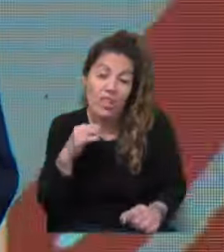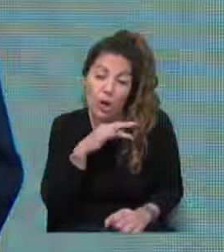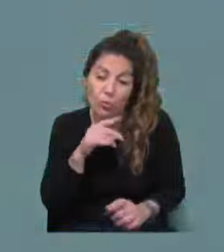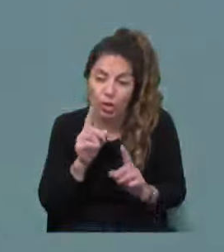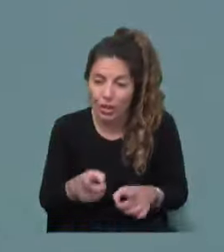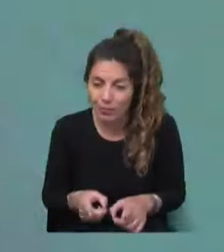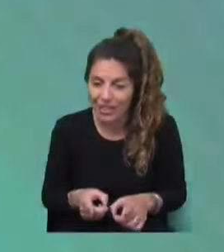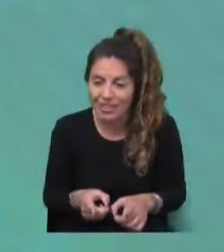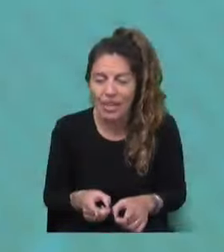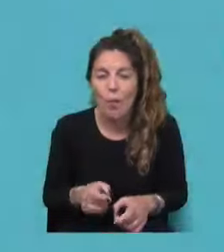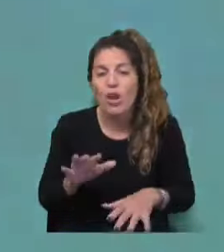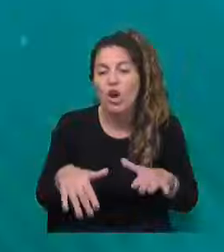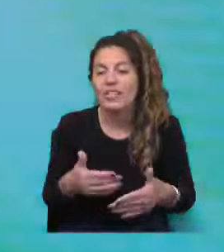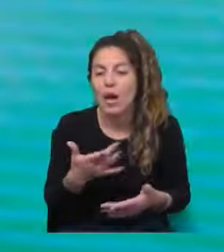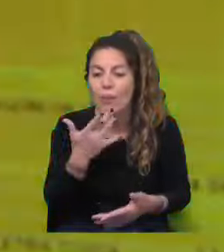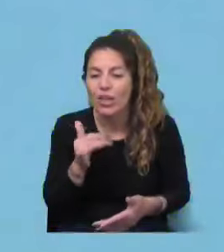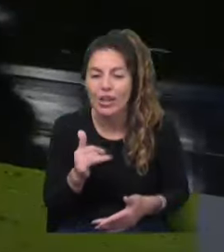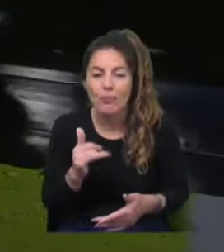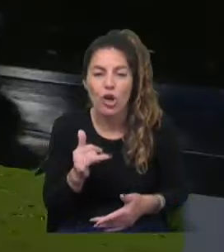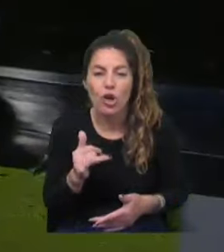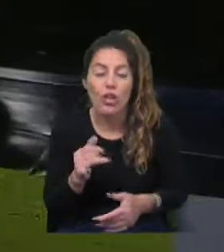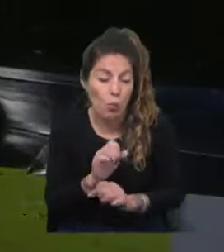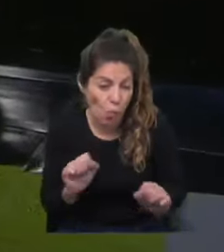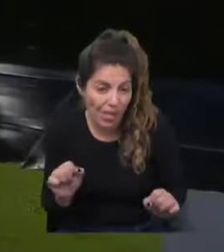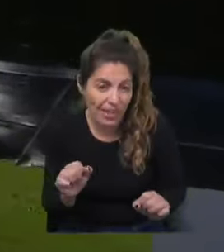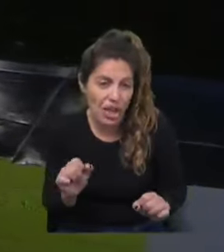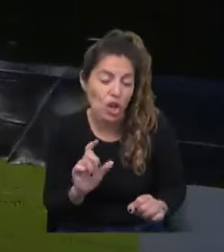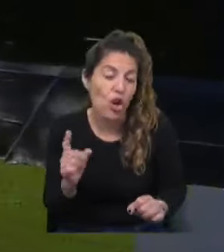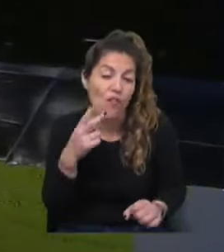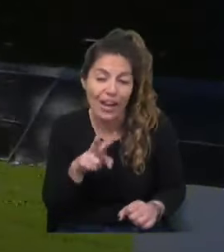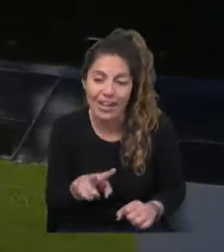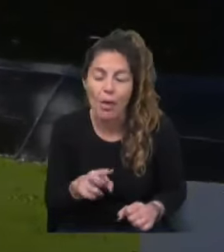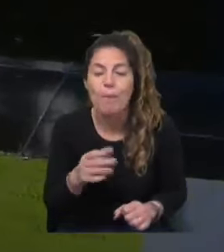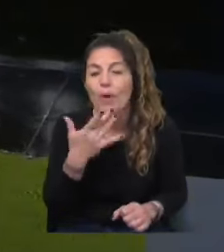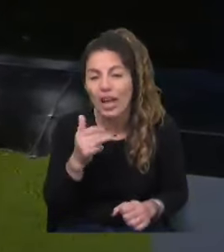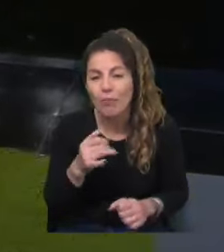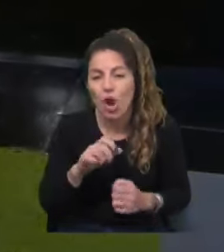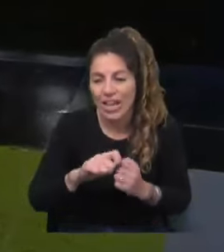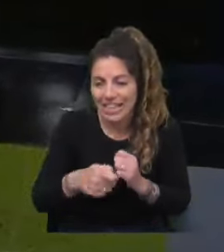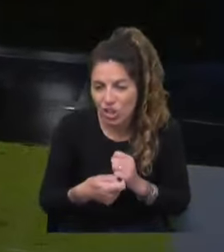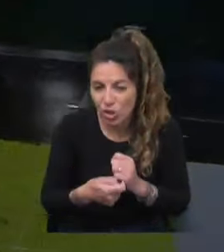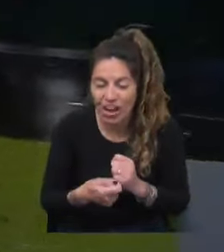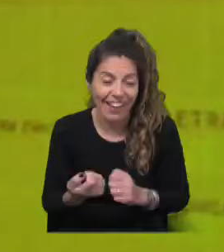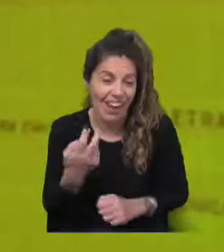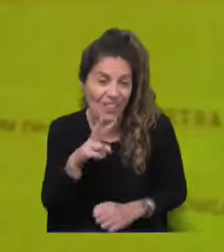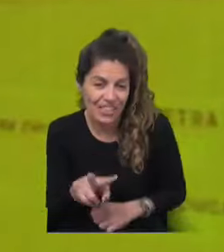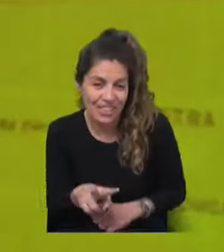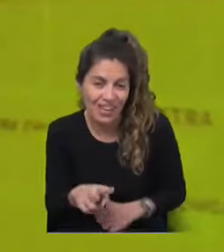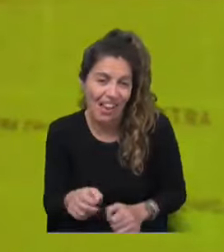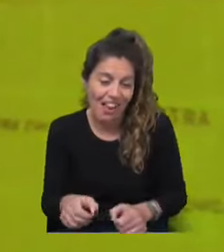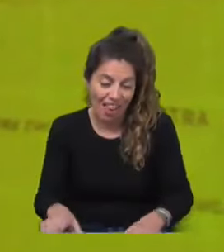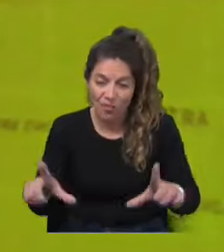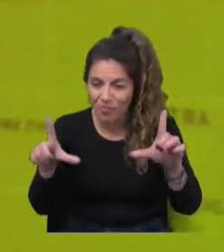Sobre todo, quizá, por ejemplo... No es infalible. En el caso de la harina de soja, sí era visible que la